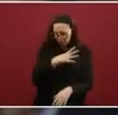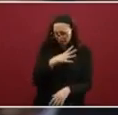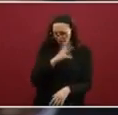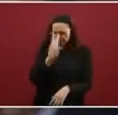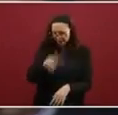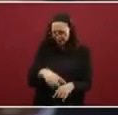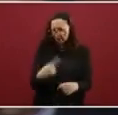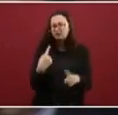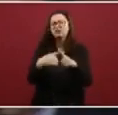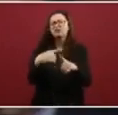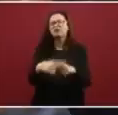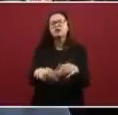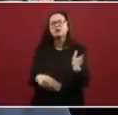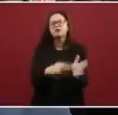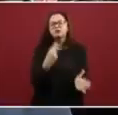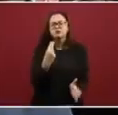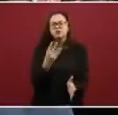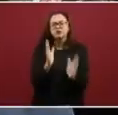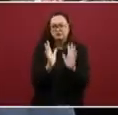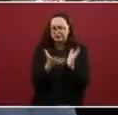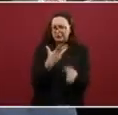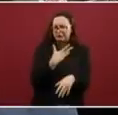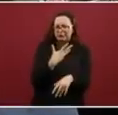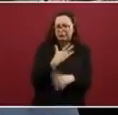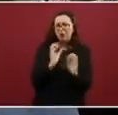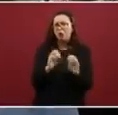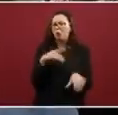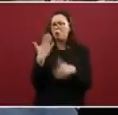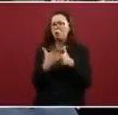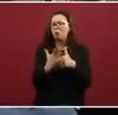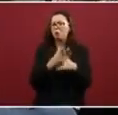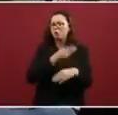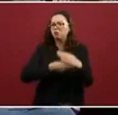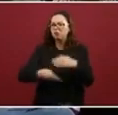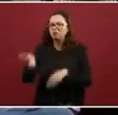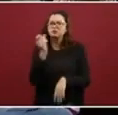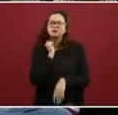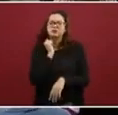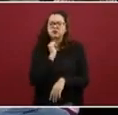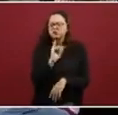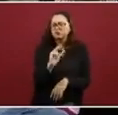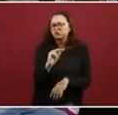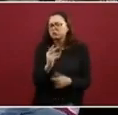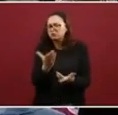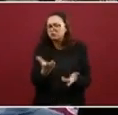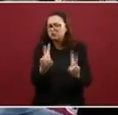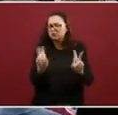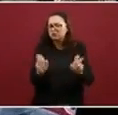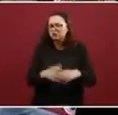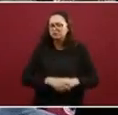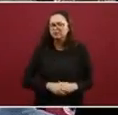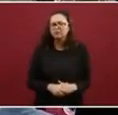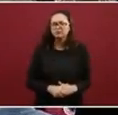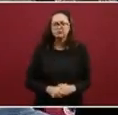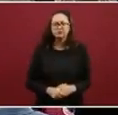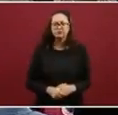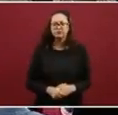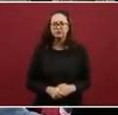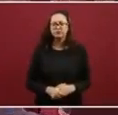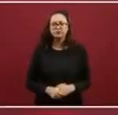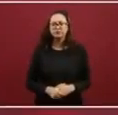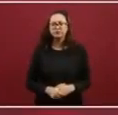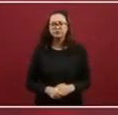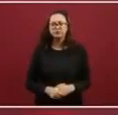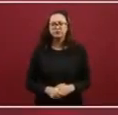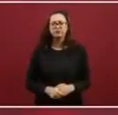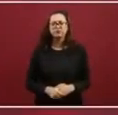firmó? Y si ya lo tienen o se les va a entregar al Senado en relación a esto. Gracias. Es la